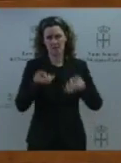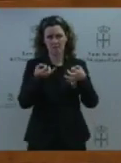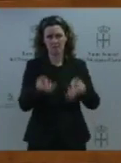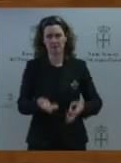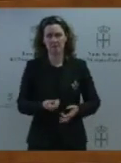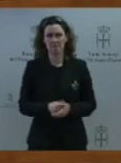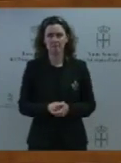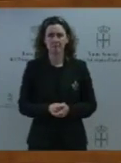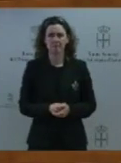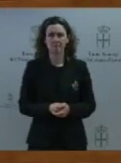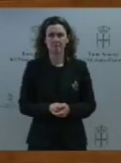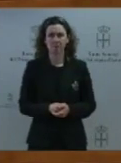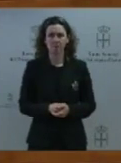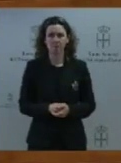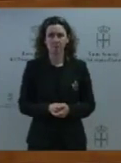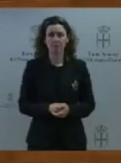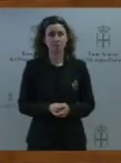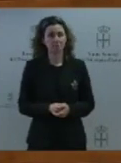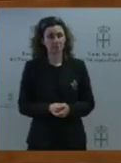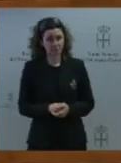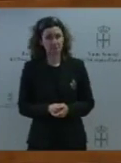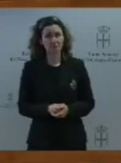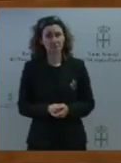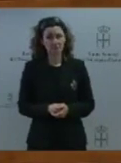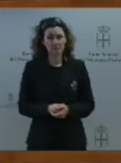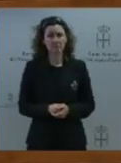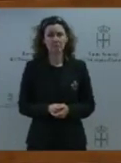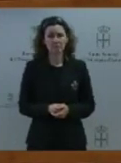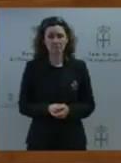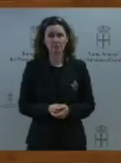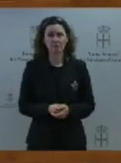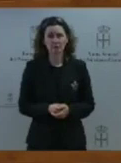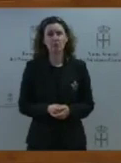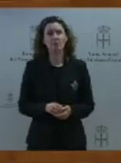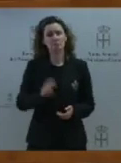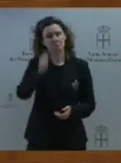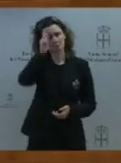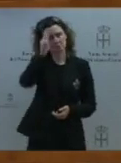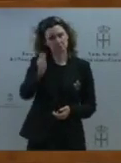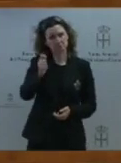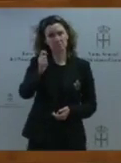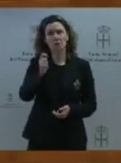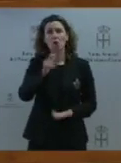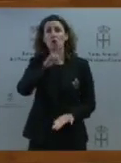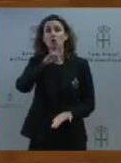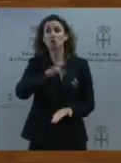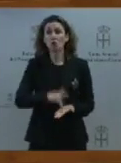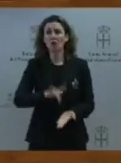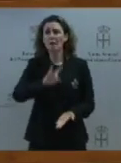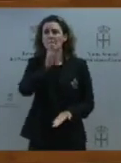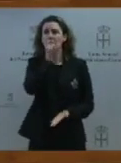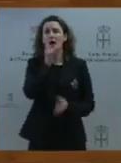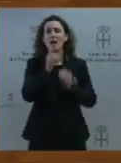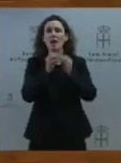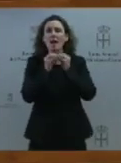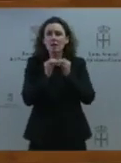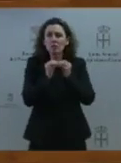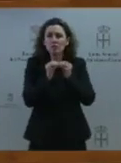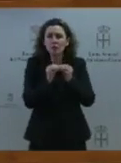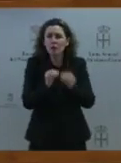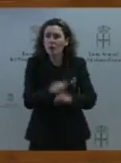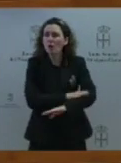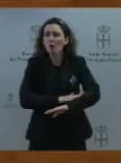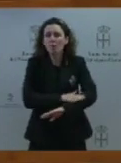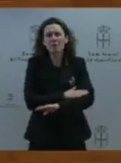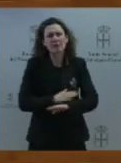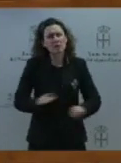es honorable reconocer que cuando algo se hace mal sea el gobierno que sea hay que decir que se hizo mal